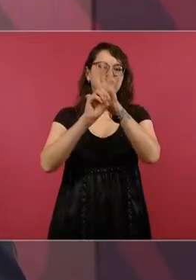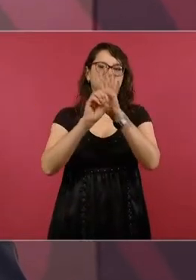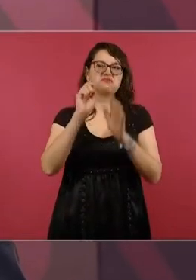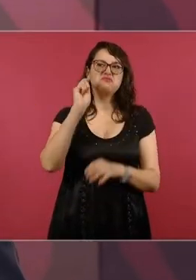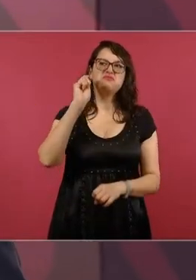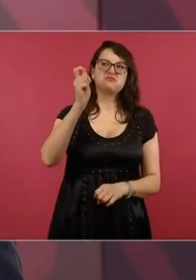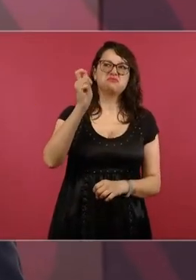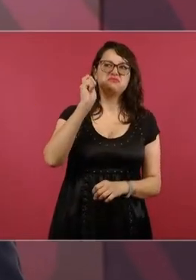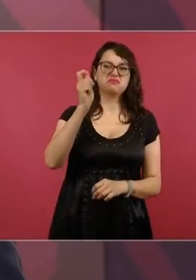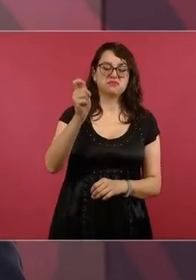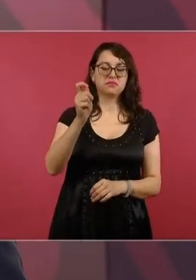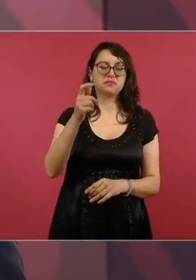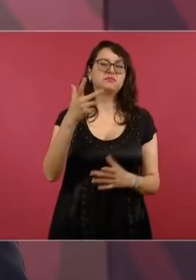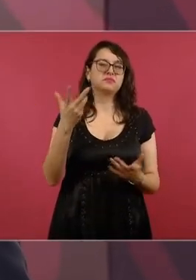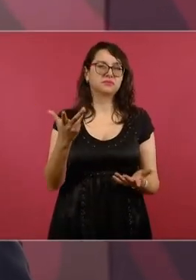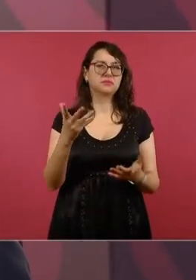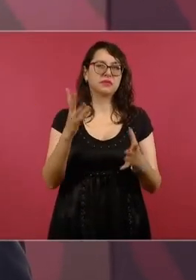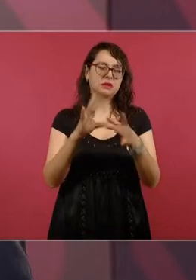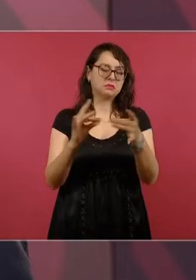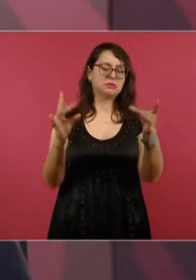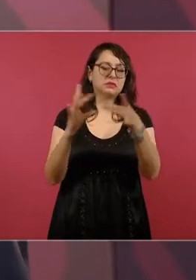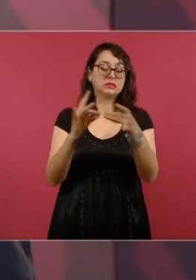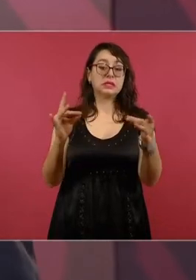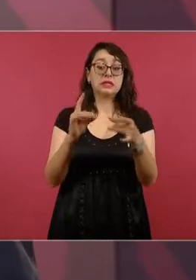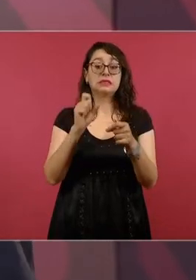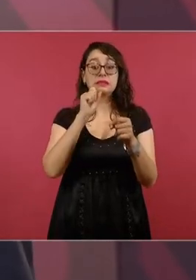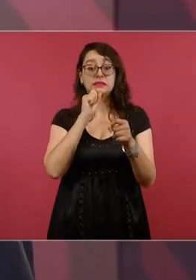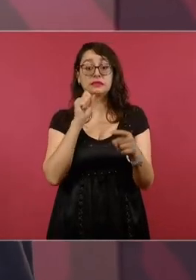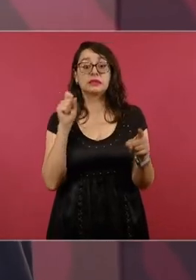y también preventivo para